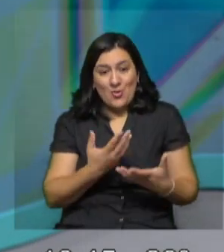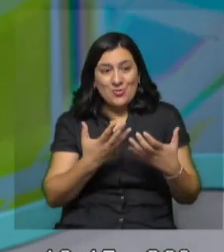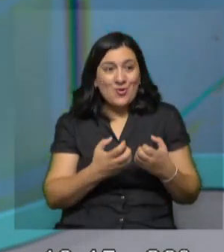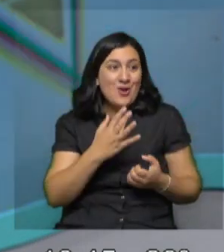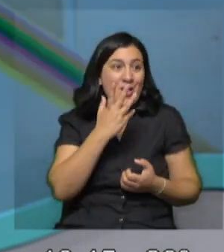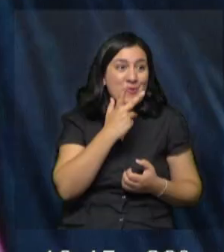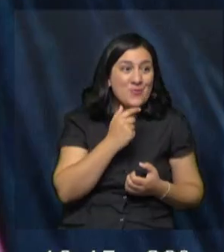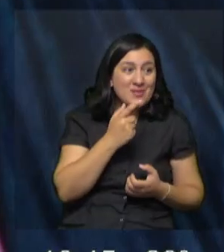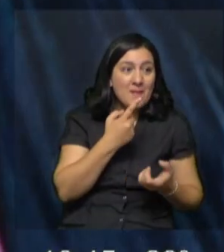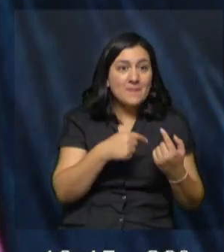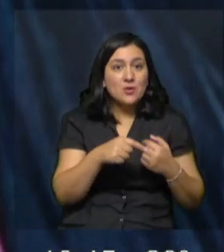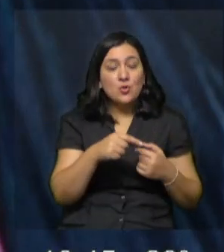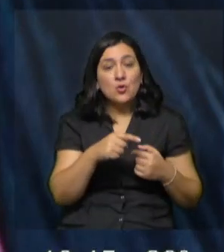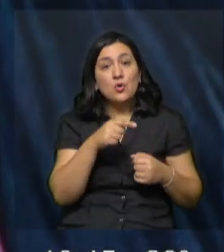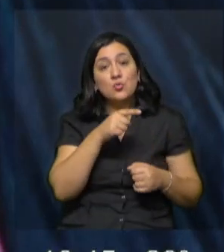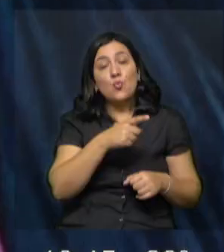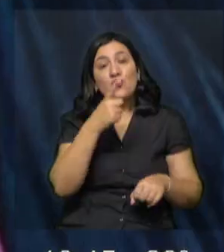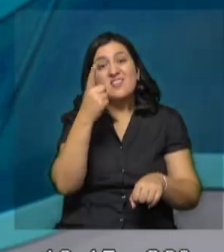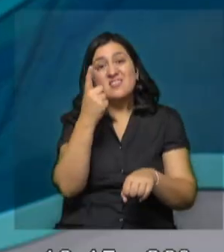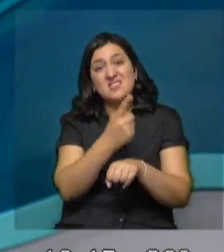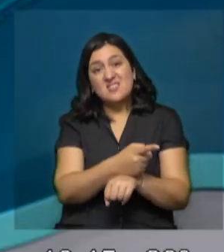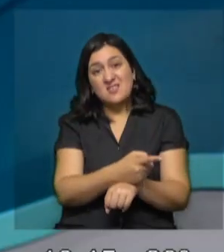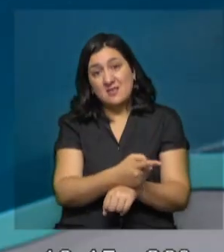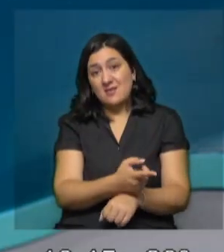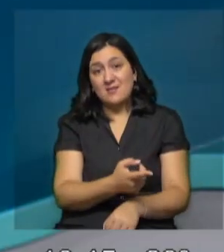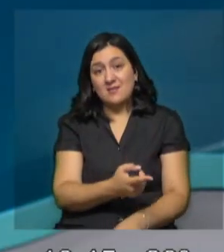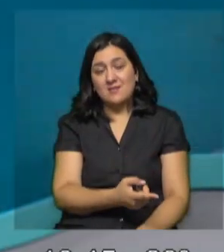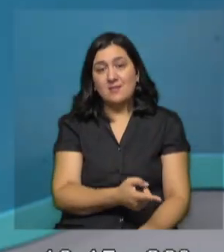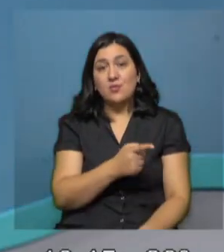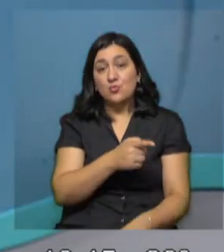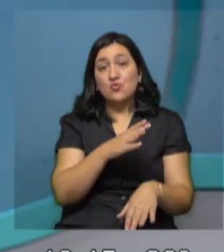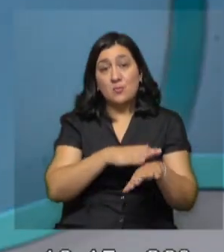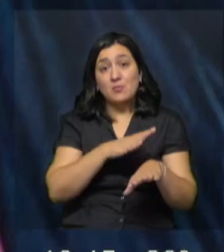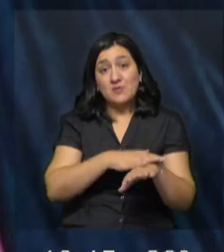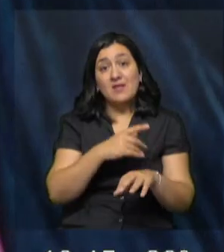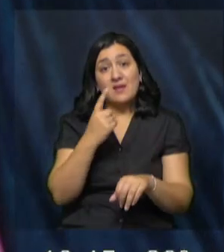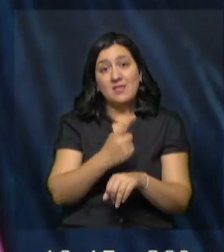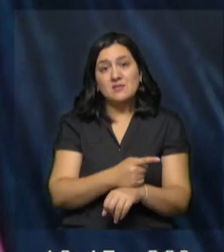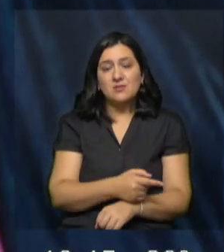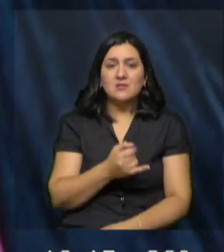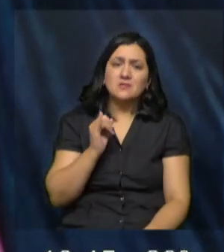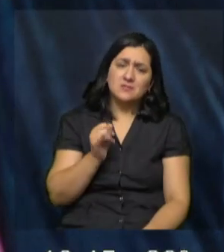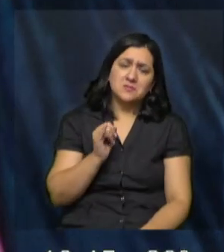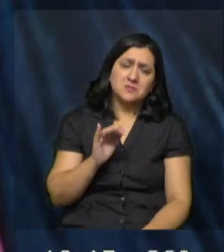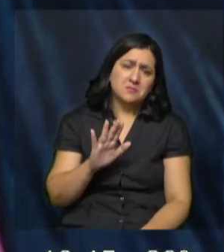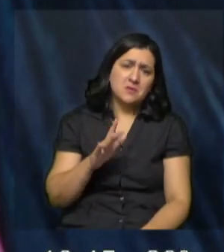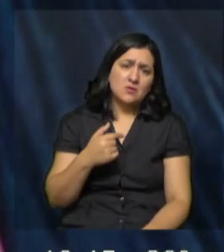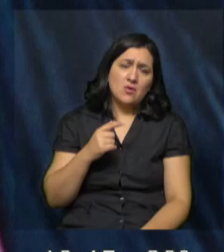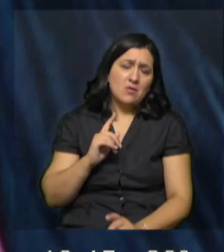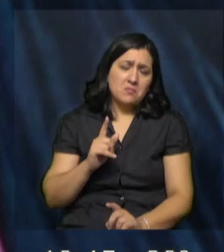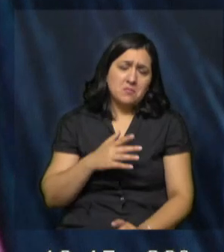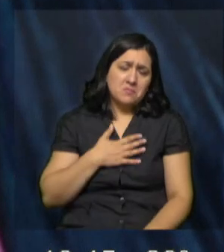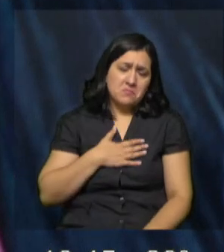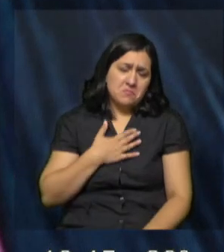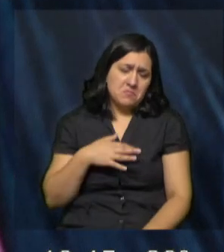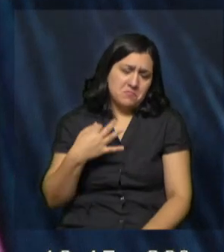opina de tu trabajo, pero que vos tomas las decisiones y vos te tenés que hacer cargo. Sí, pero eso, bueno, tenés que convivir con eso porque